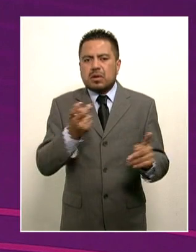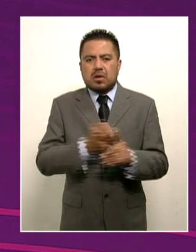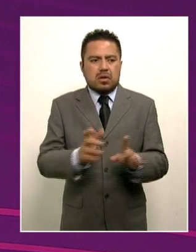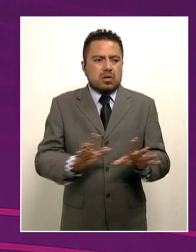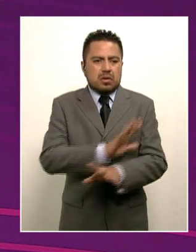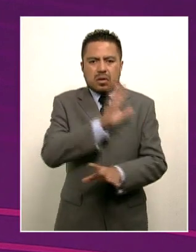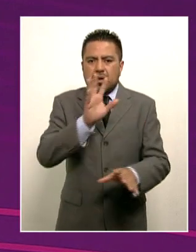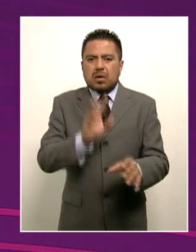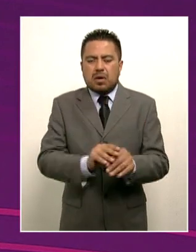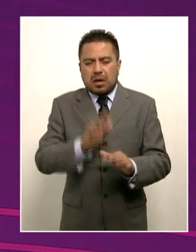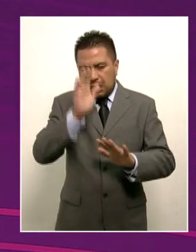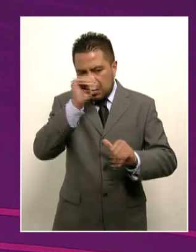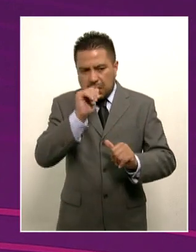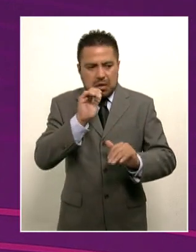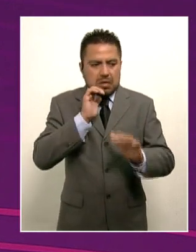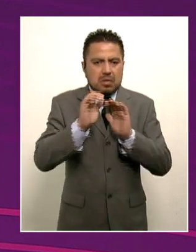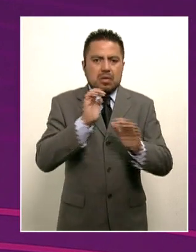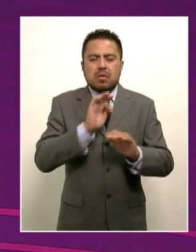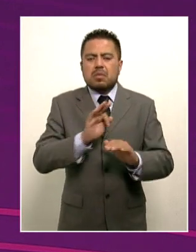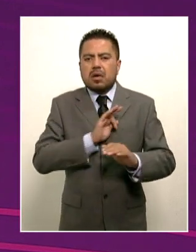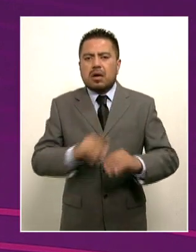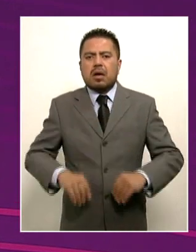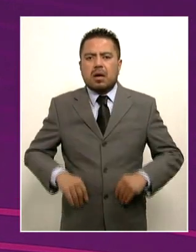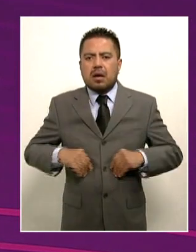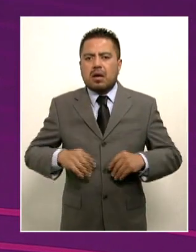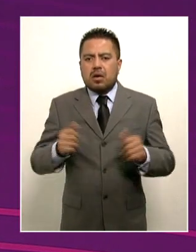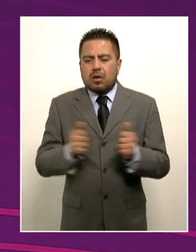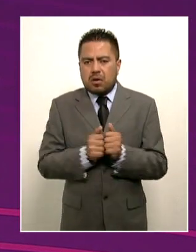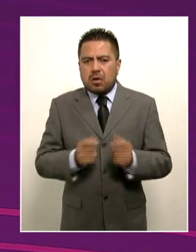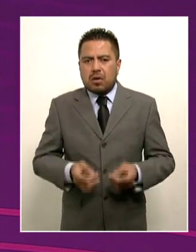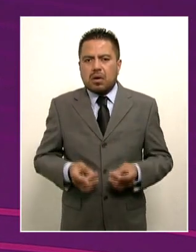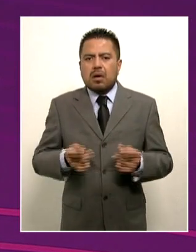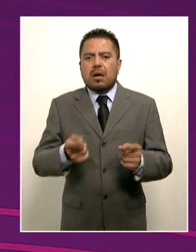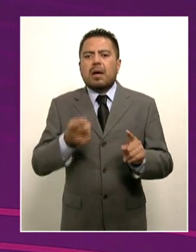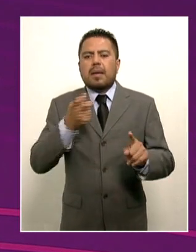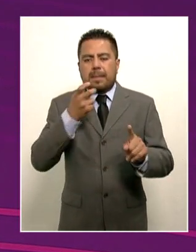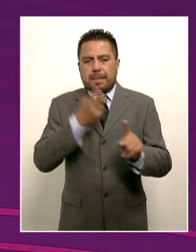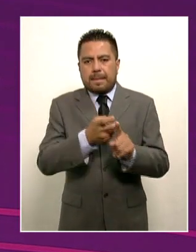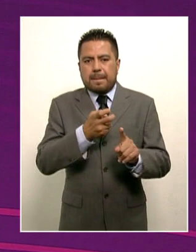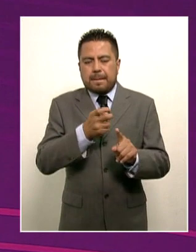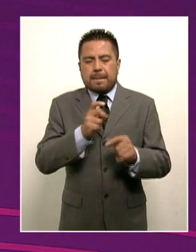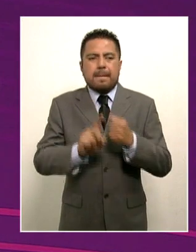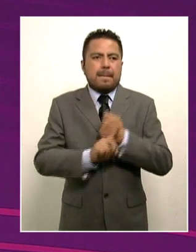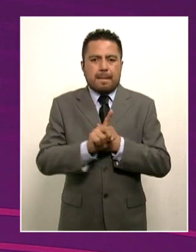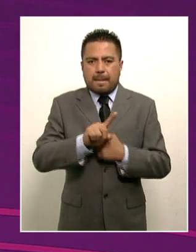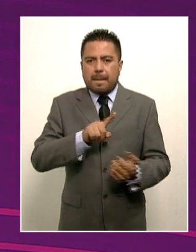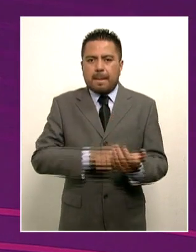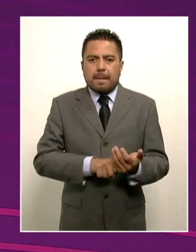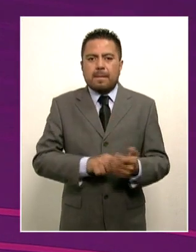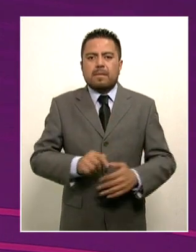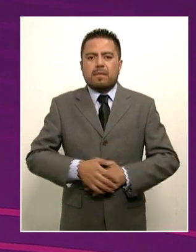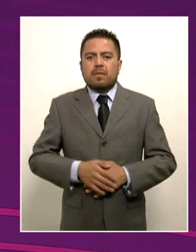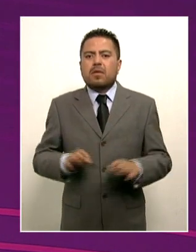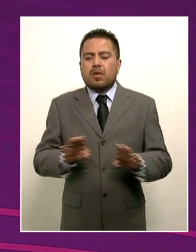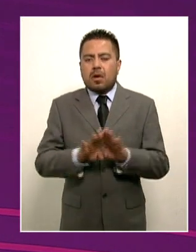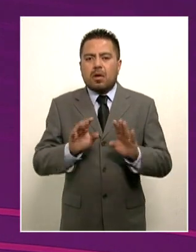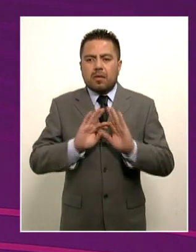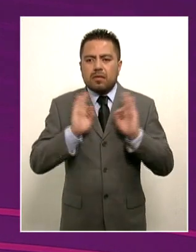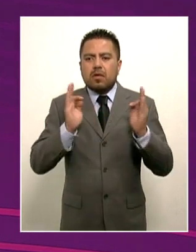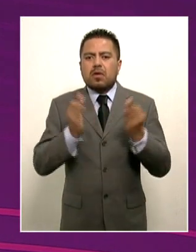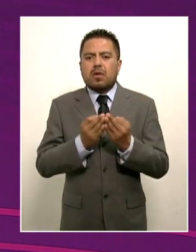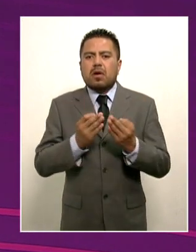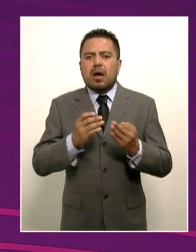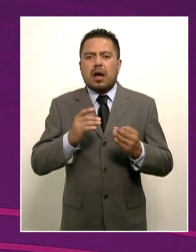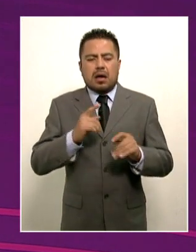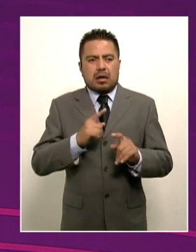todos los medios adecuados, puede tener una vida con calidad. Y es la situación. Cómo me voy formando en la parte